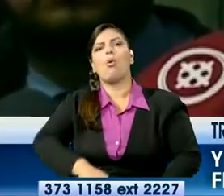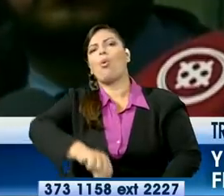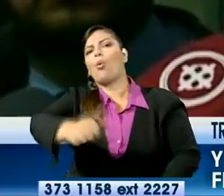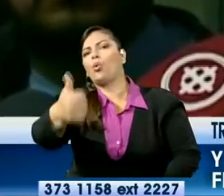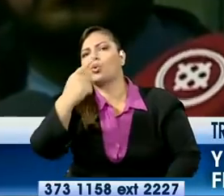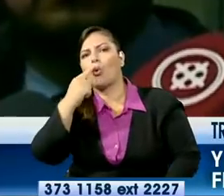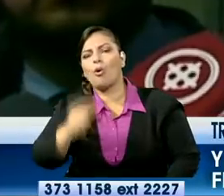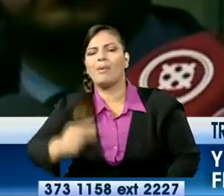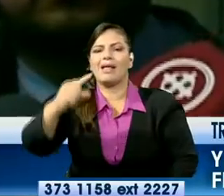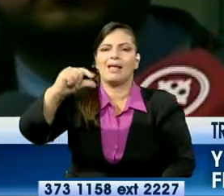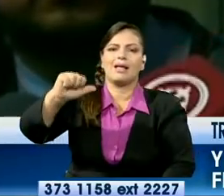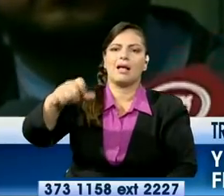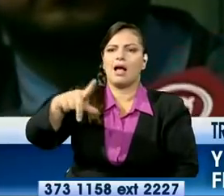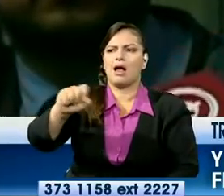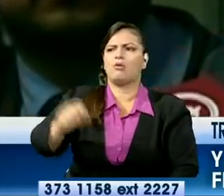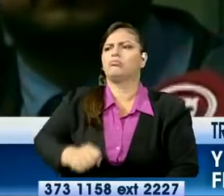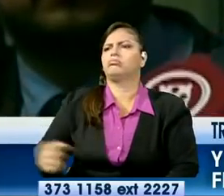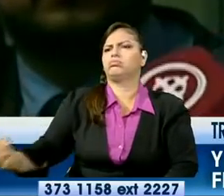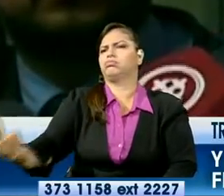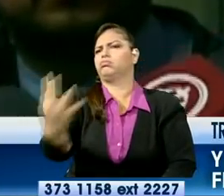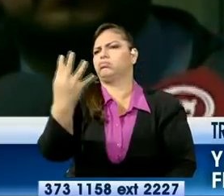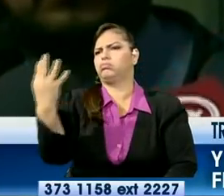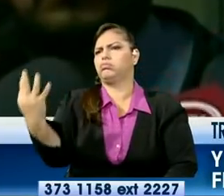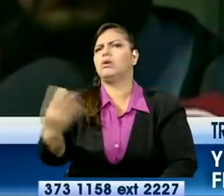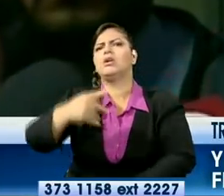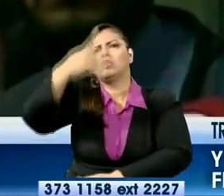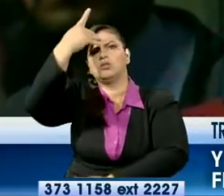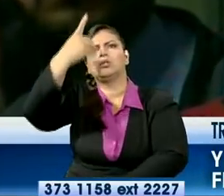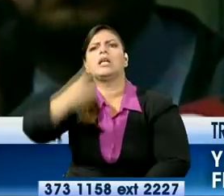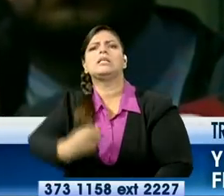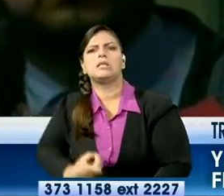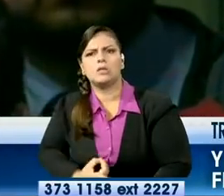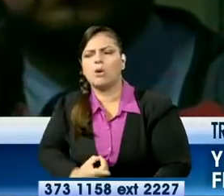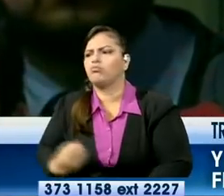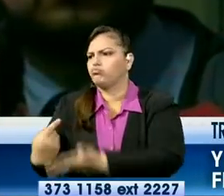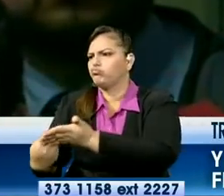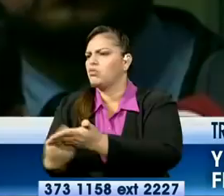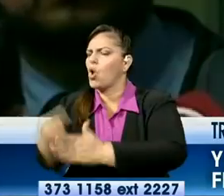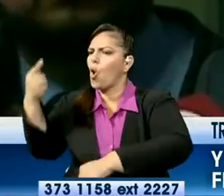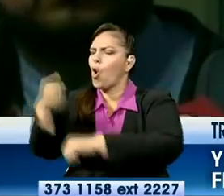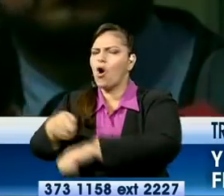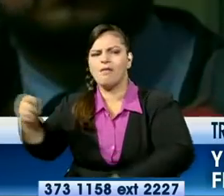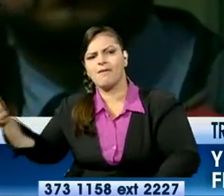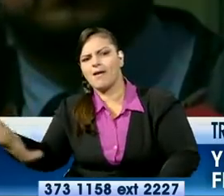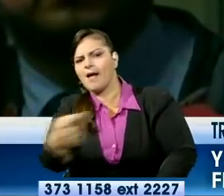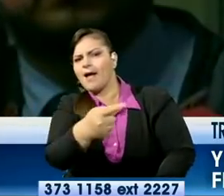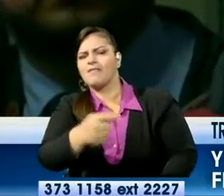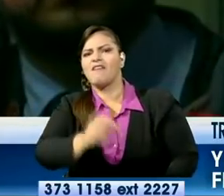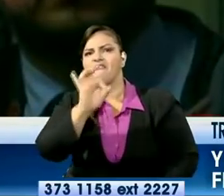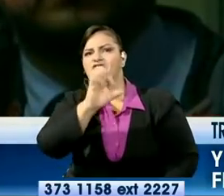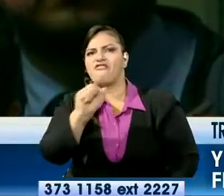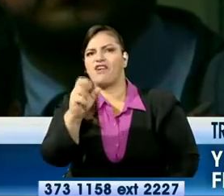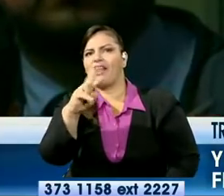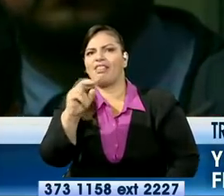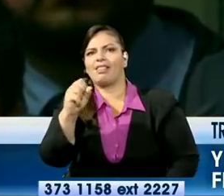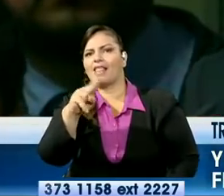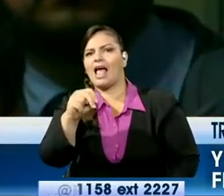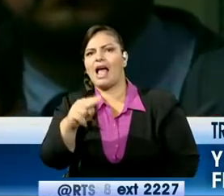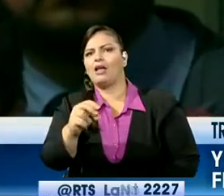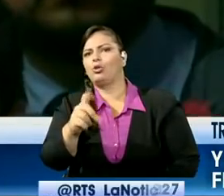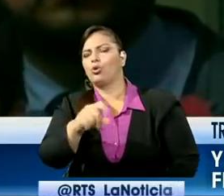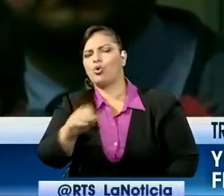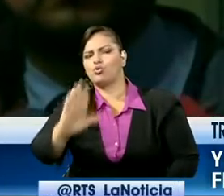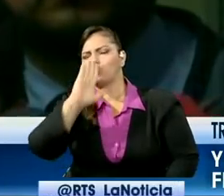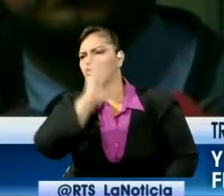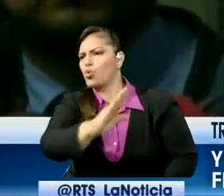que autorizó el allanamiento. En el caso de Kleber Jiménez tendrá que responder la expresidenta de la Asamblea, Gabriela Rivadeneira, por haber